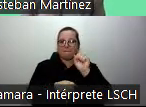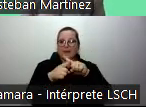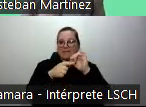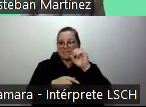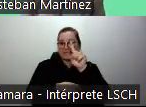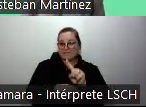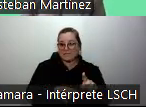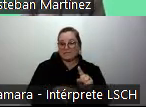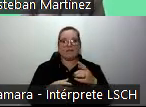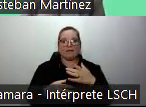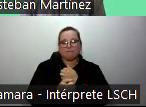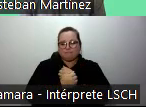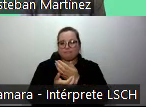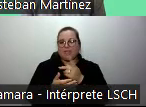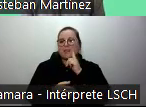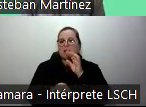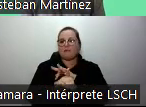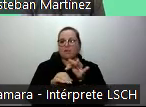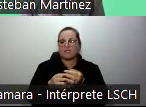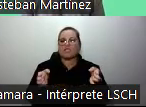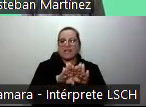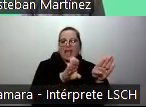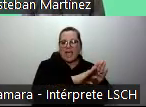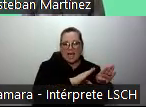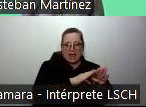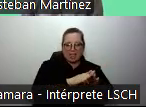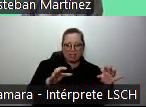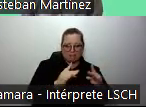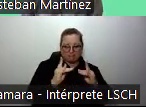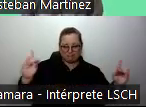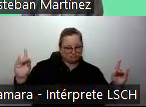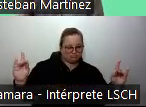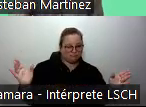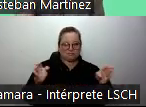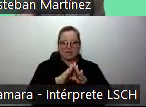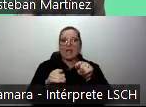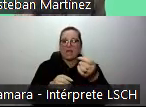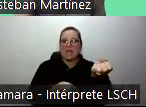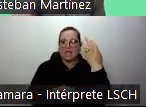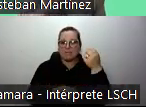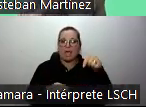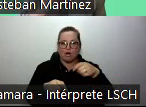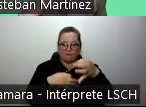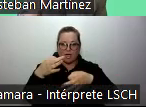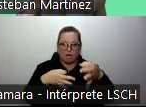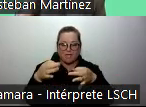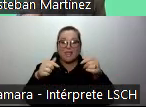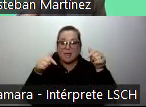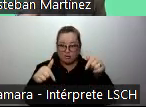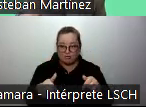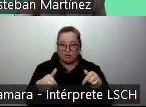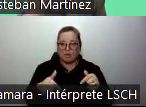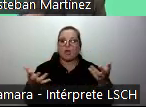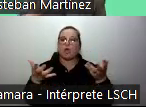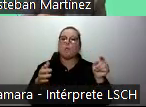tenía también una fundación que se llama cerrando brechas Y desde ahí hay muchas las cosas que aprendí que les voy a comentar hoy cómo